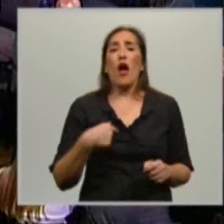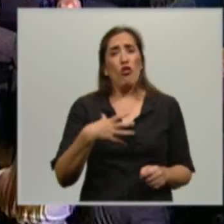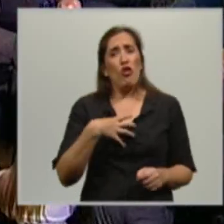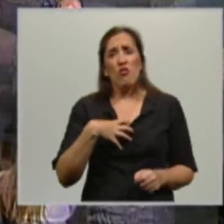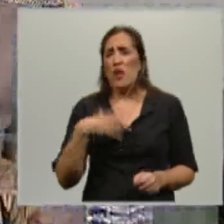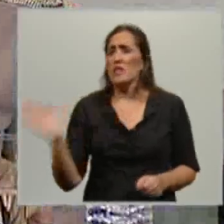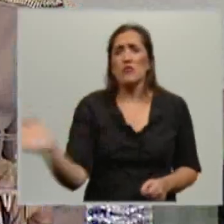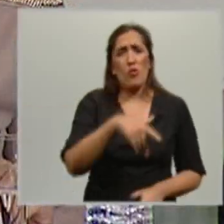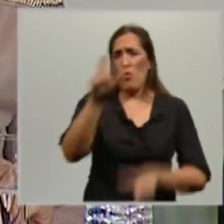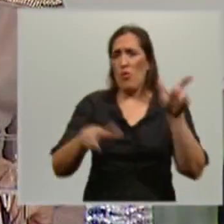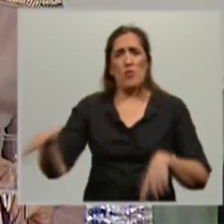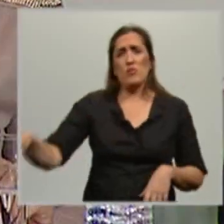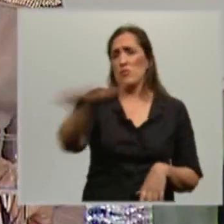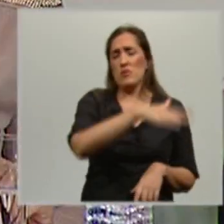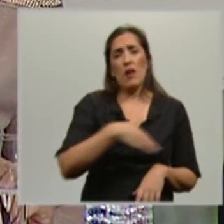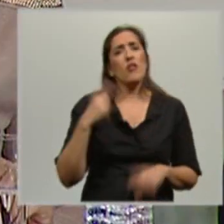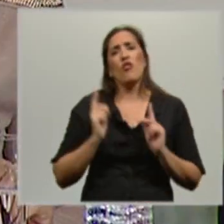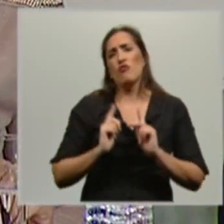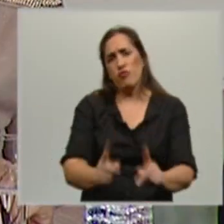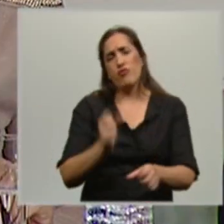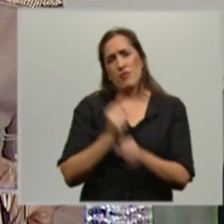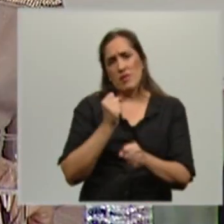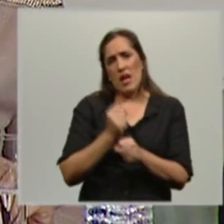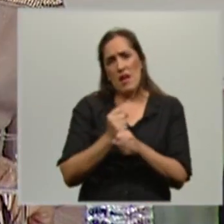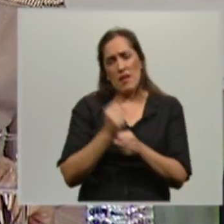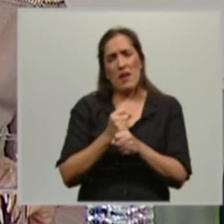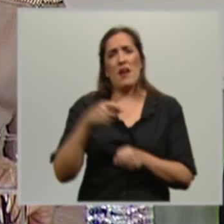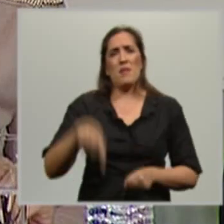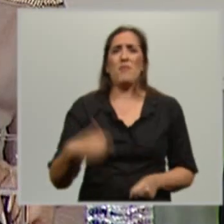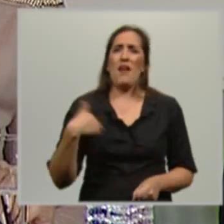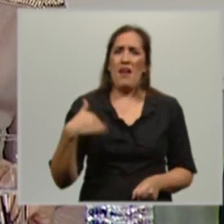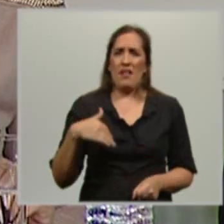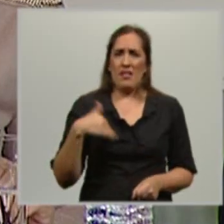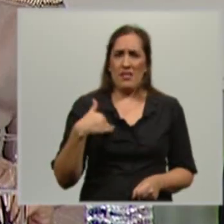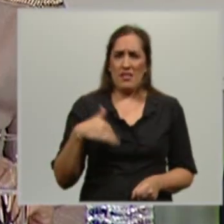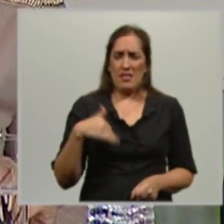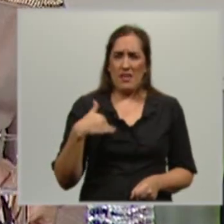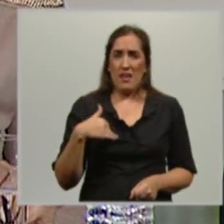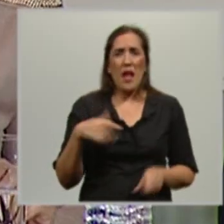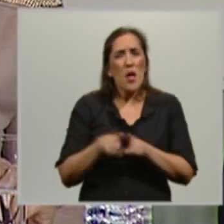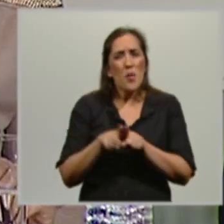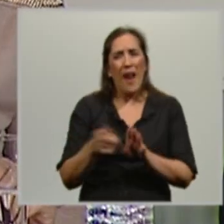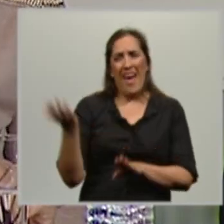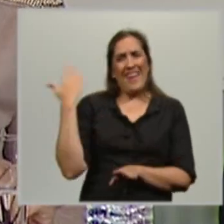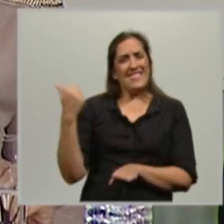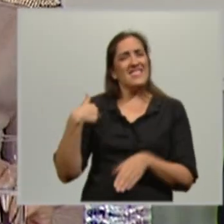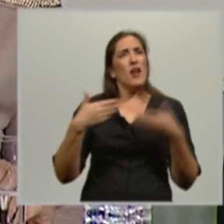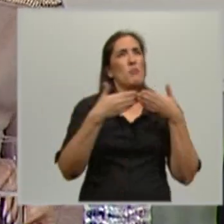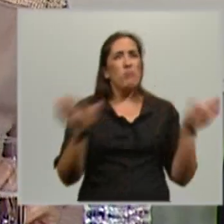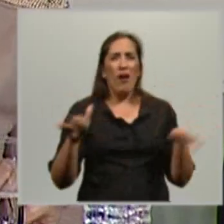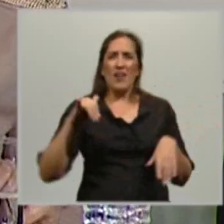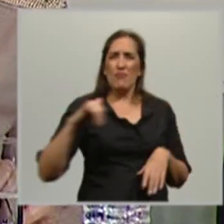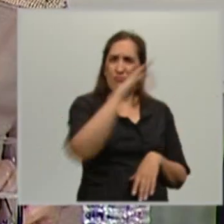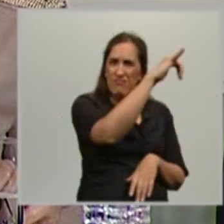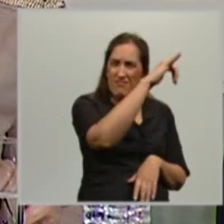todos ustedes, bueno, nada, seguir trabajando por la Argentina, para que cosas como la de ayer, cuando inaugurábamos